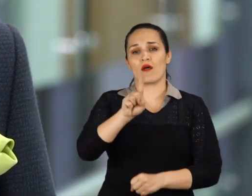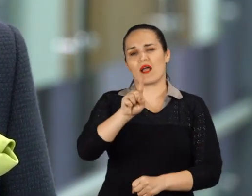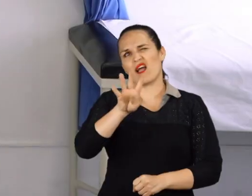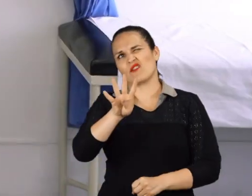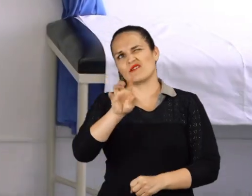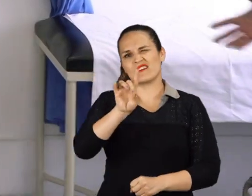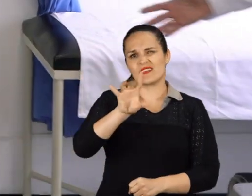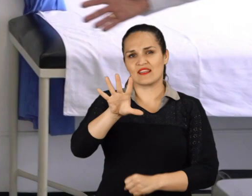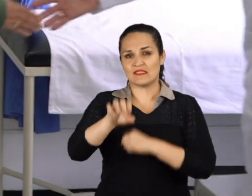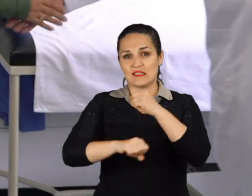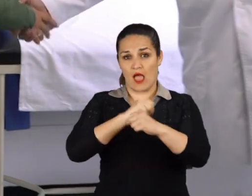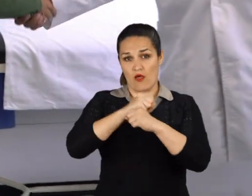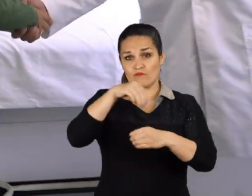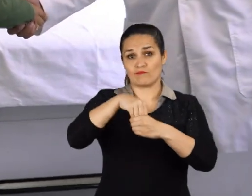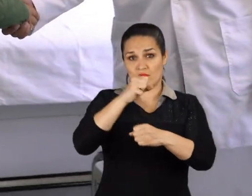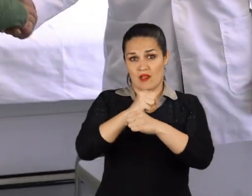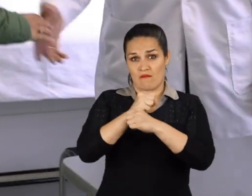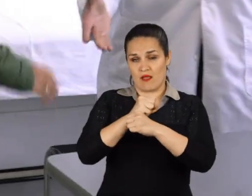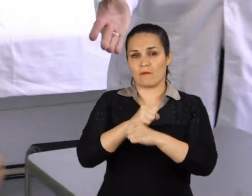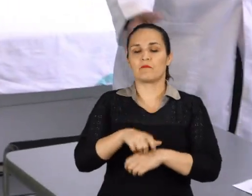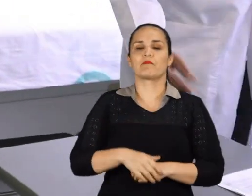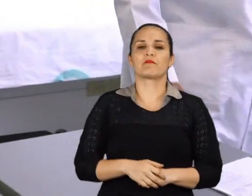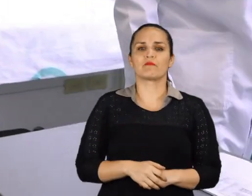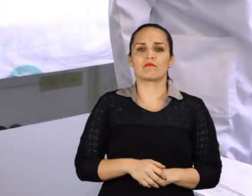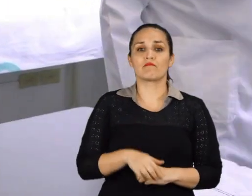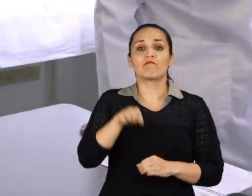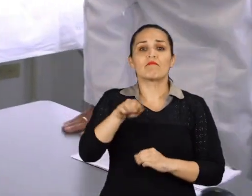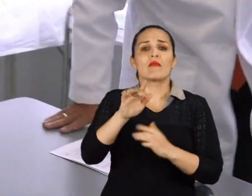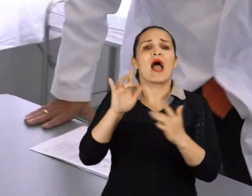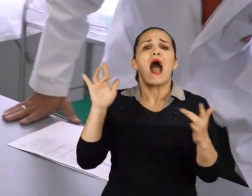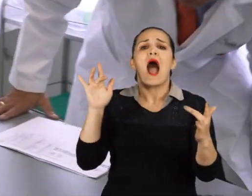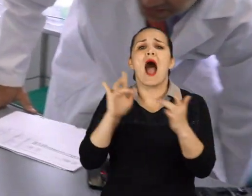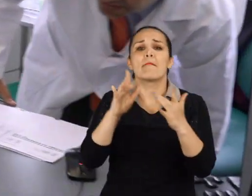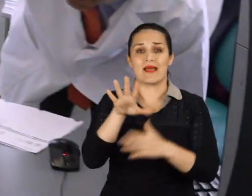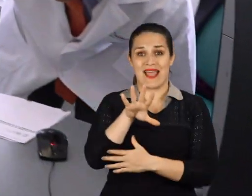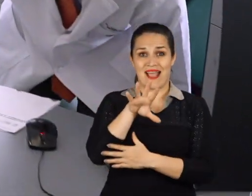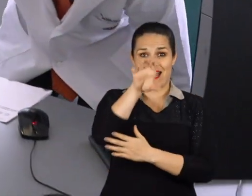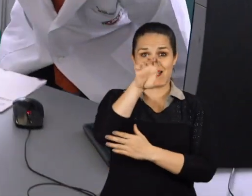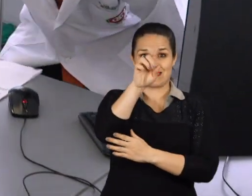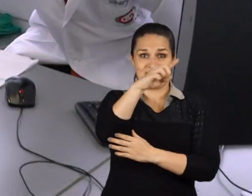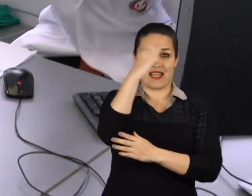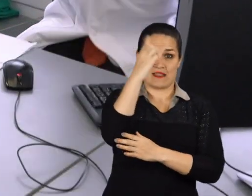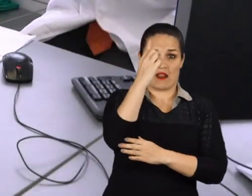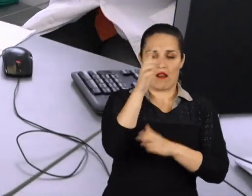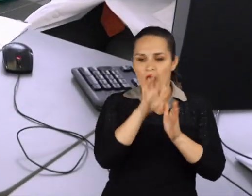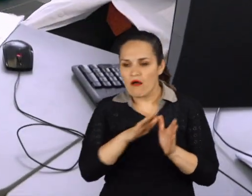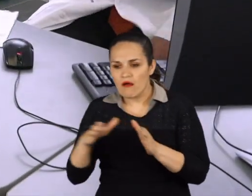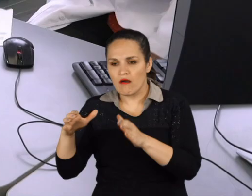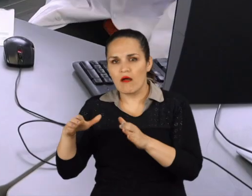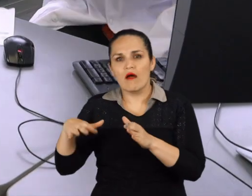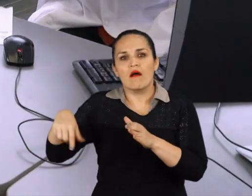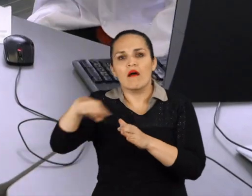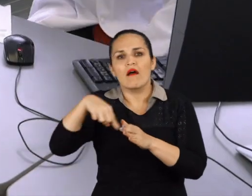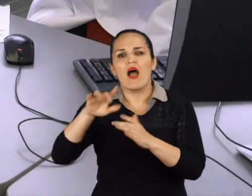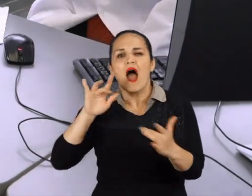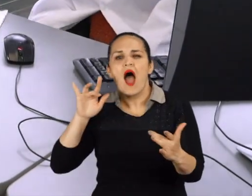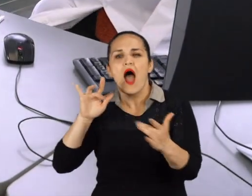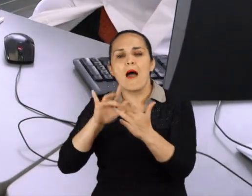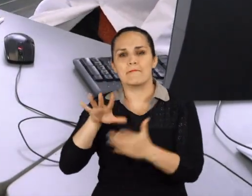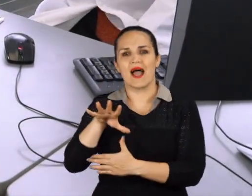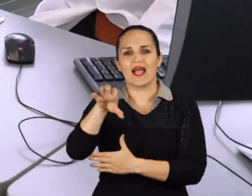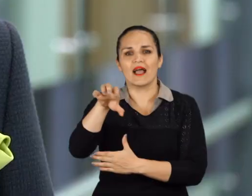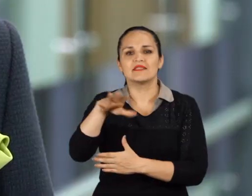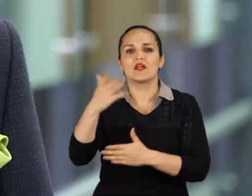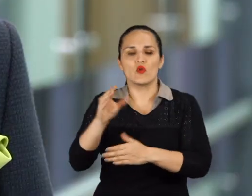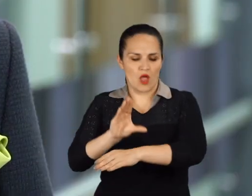o 15 años. La ortopedia oncológica es una especialidad de la ortopedia que básicamente lo que hace es el manejo y tratamiento de